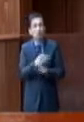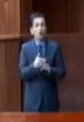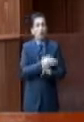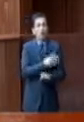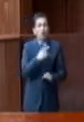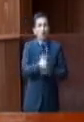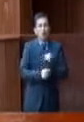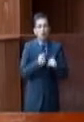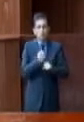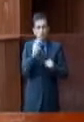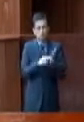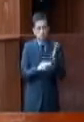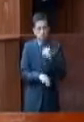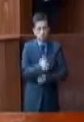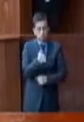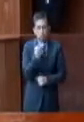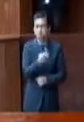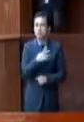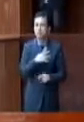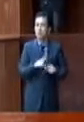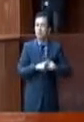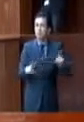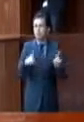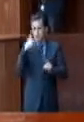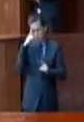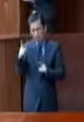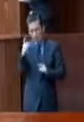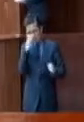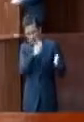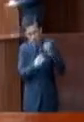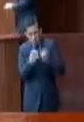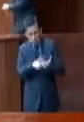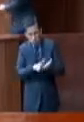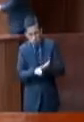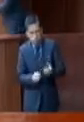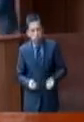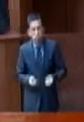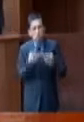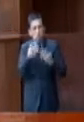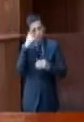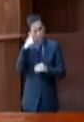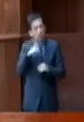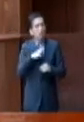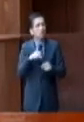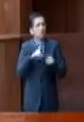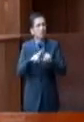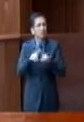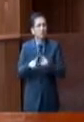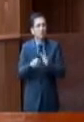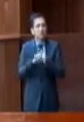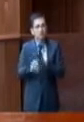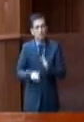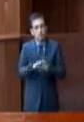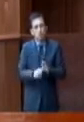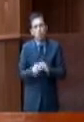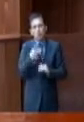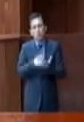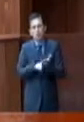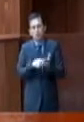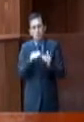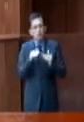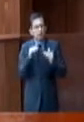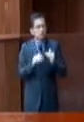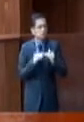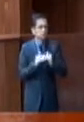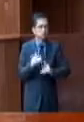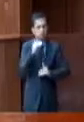ello es una cuestión diversa la evaluación que se hace la propiedad la que usualmente se toman en cuenta razones tales como el incremento de plusvalía en la zona geográfica